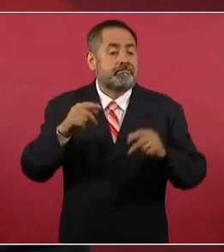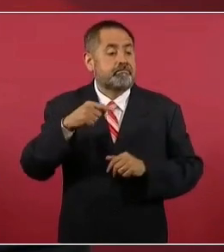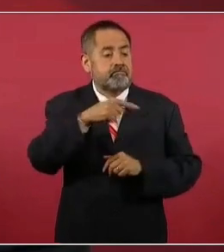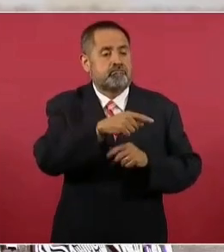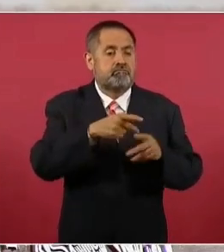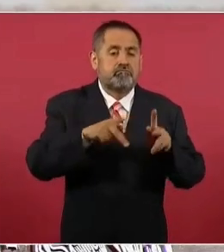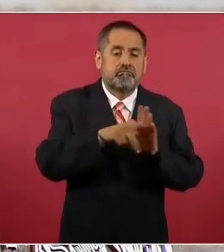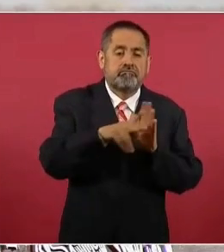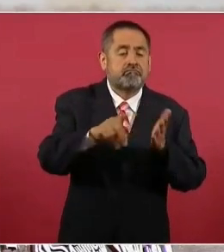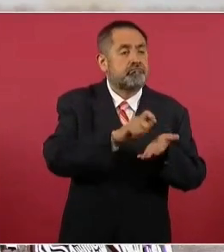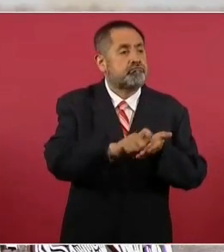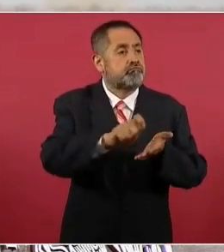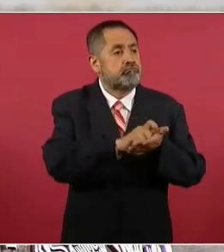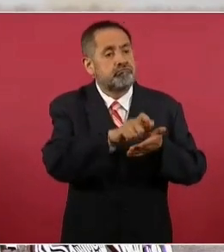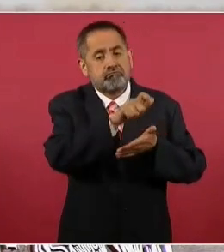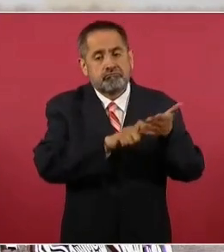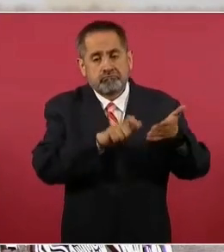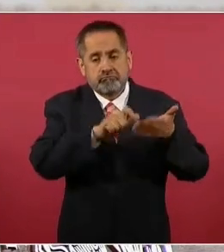columnistas,